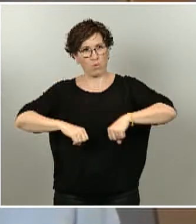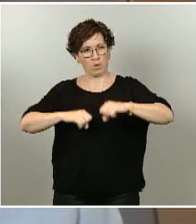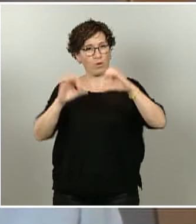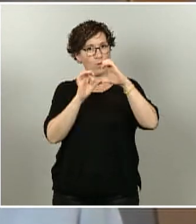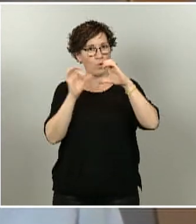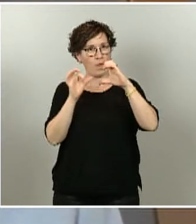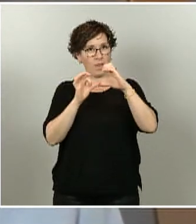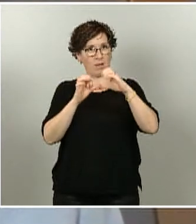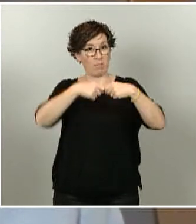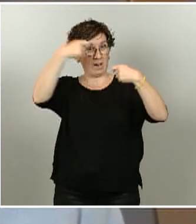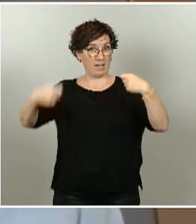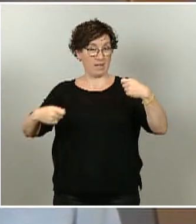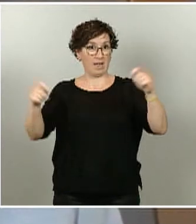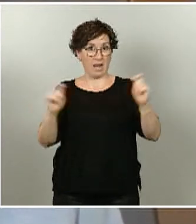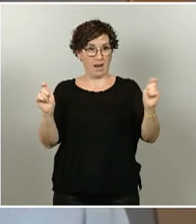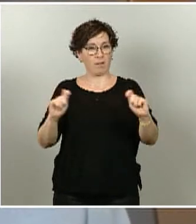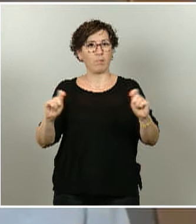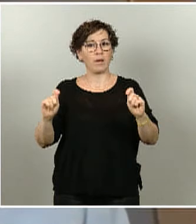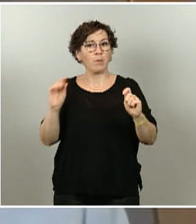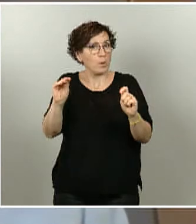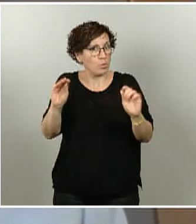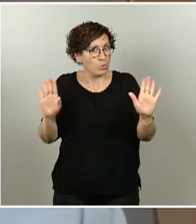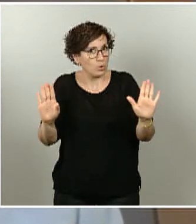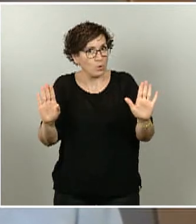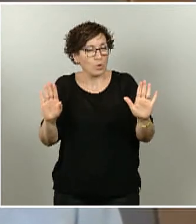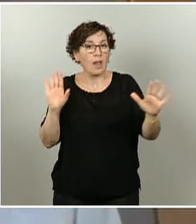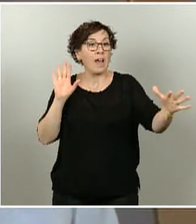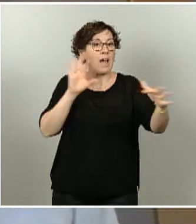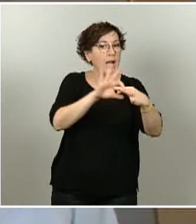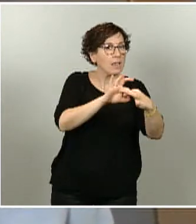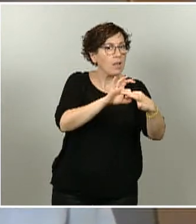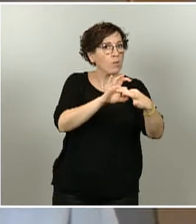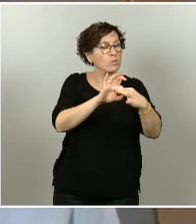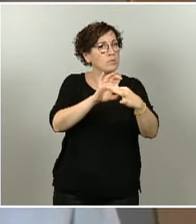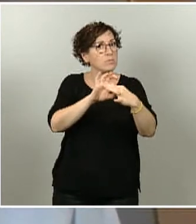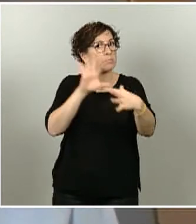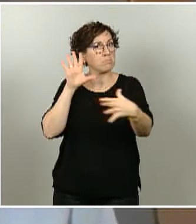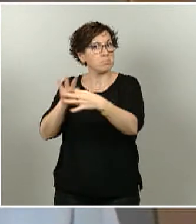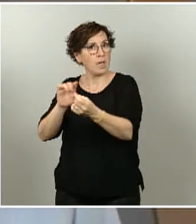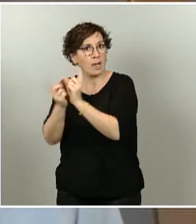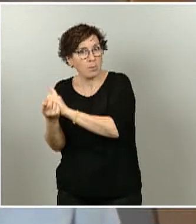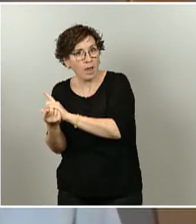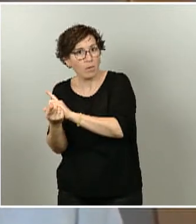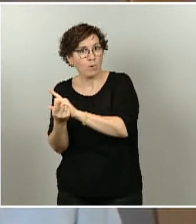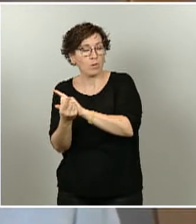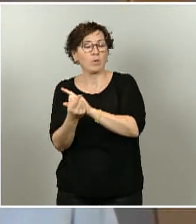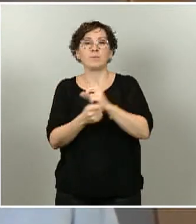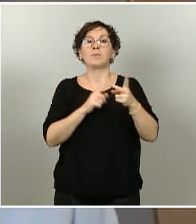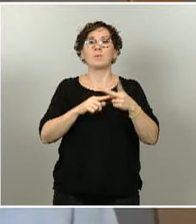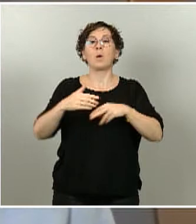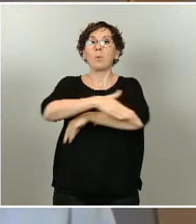pregunto si el Gobierno ha cambiado de aliados parlamentarios directamente. Al señor Illa me gustaría preguntarle por la